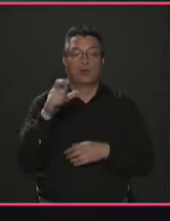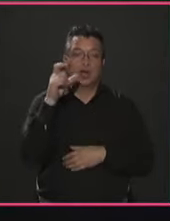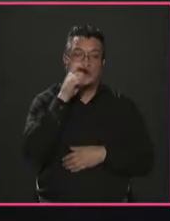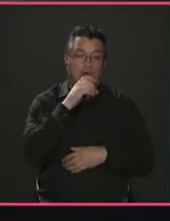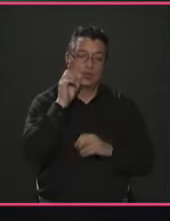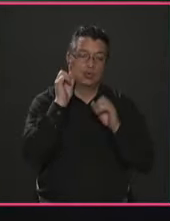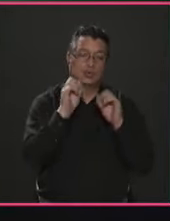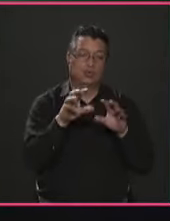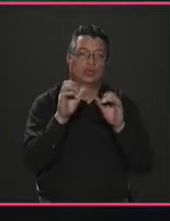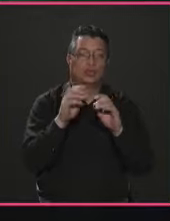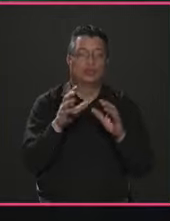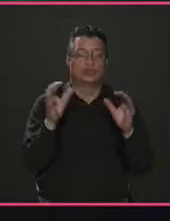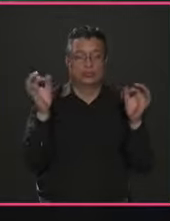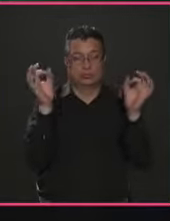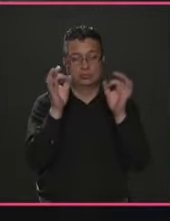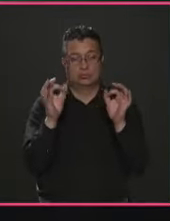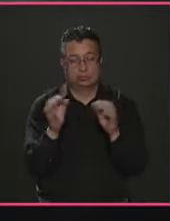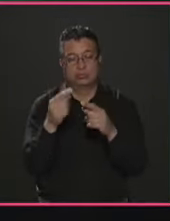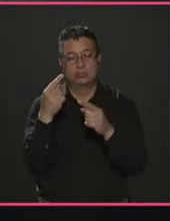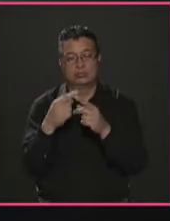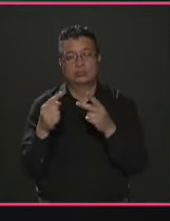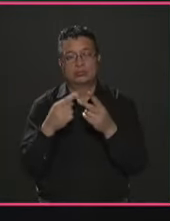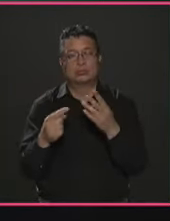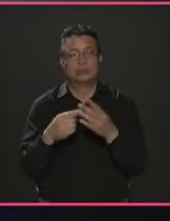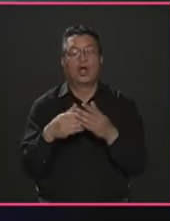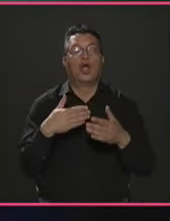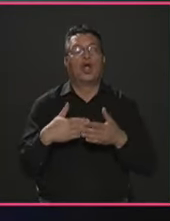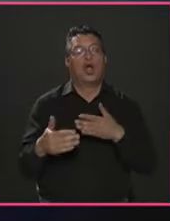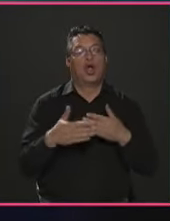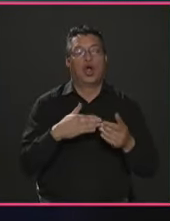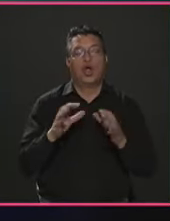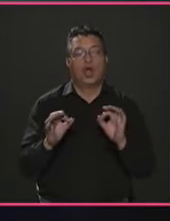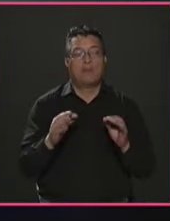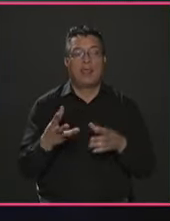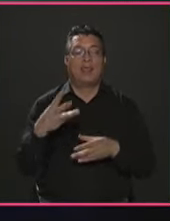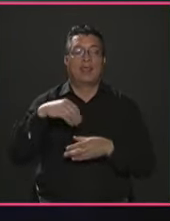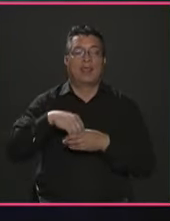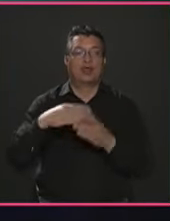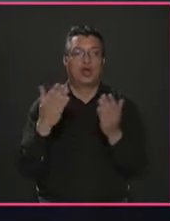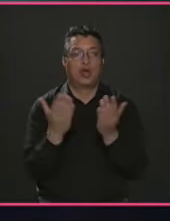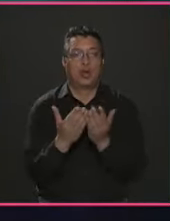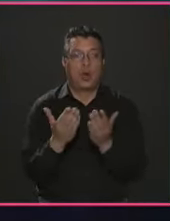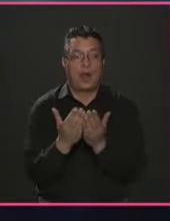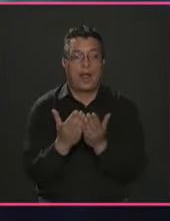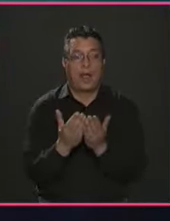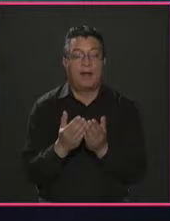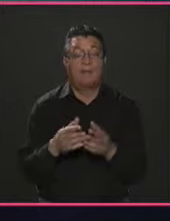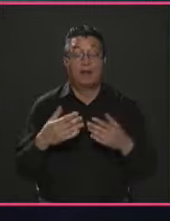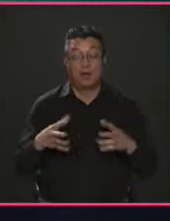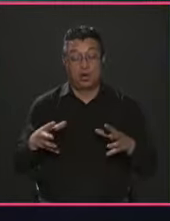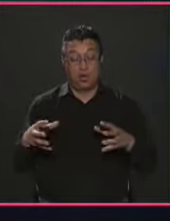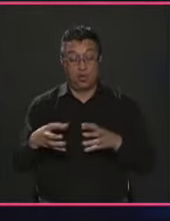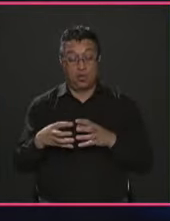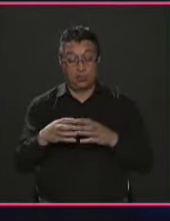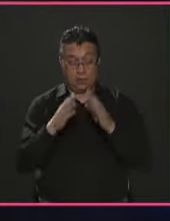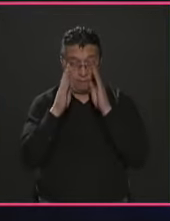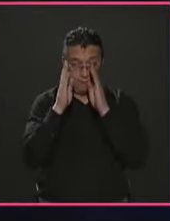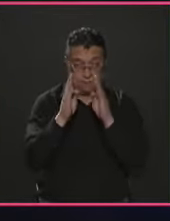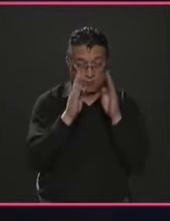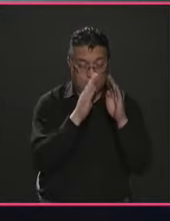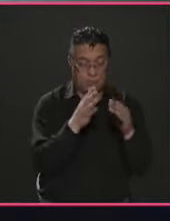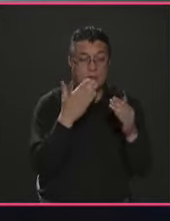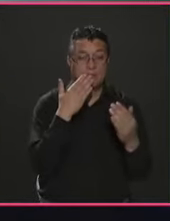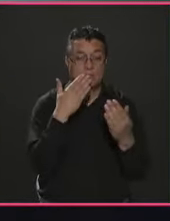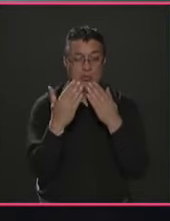de eh orientación etcétera normal en los Colegios y hicimos grupos focales esto es que